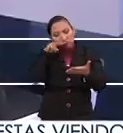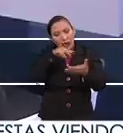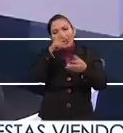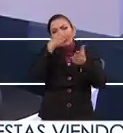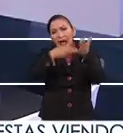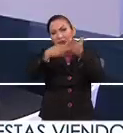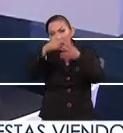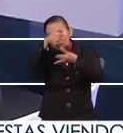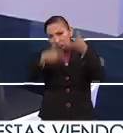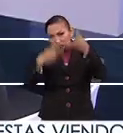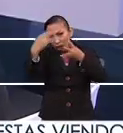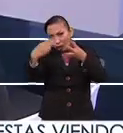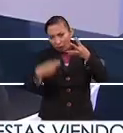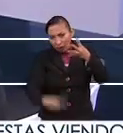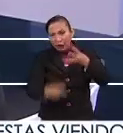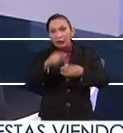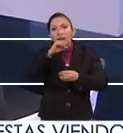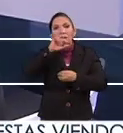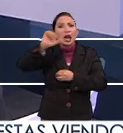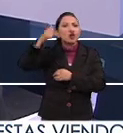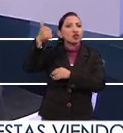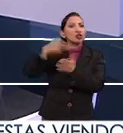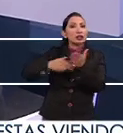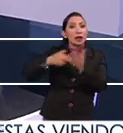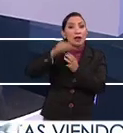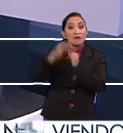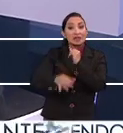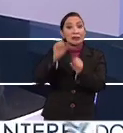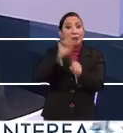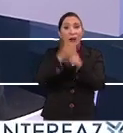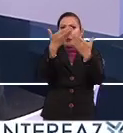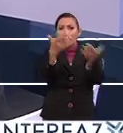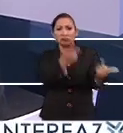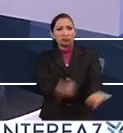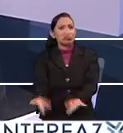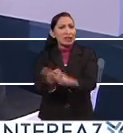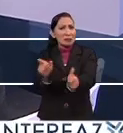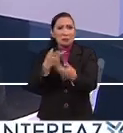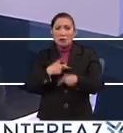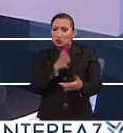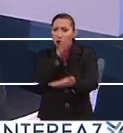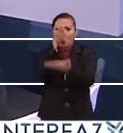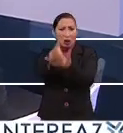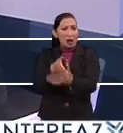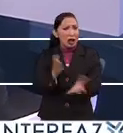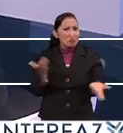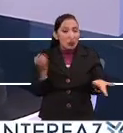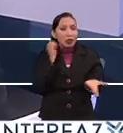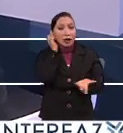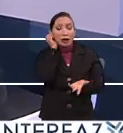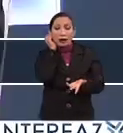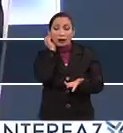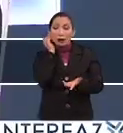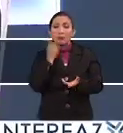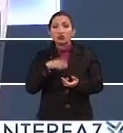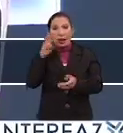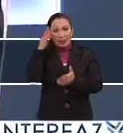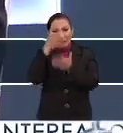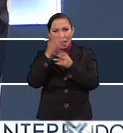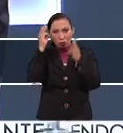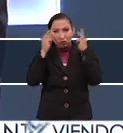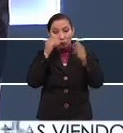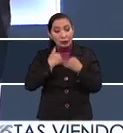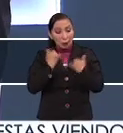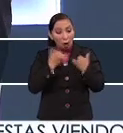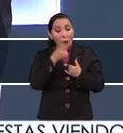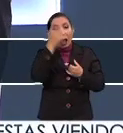solamente tenemos estos talleres, sino que tenemos también talleres los fines de semana abiertos al público. La gente que va al museo, los jóvenes,